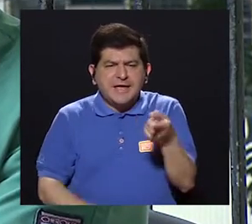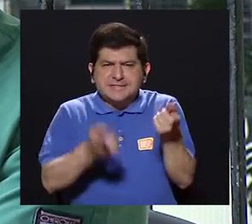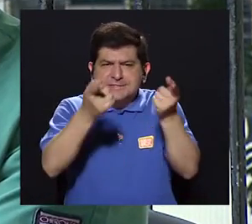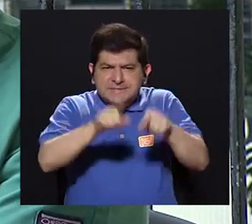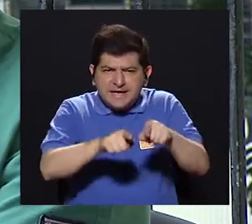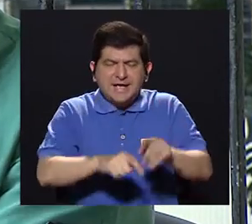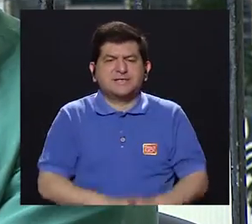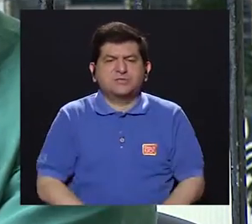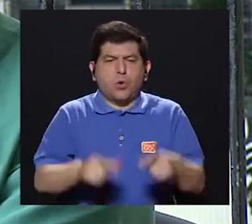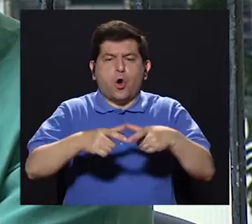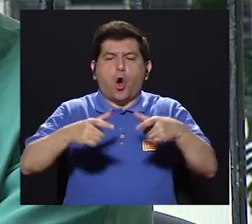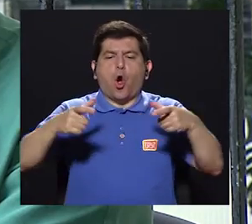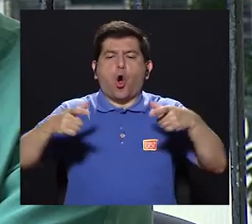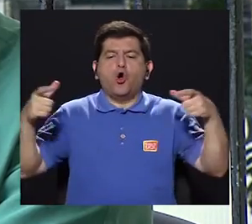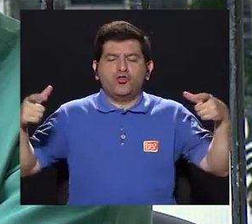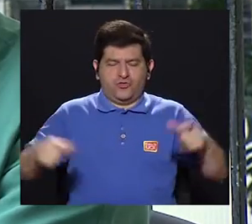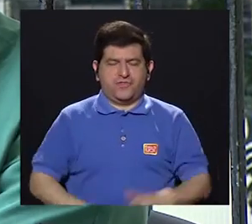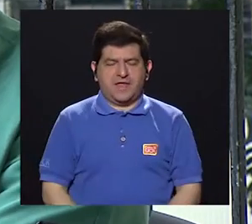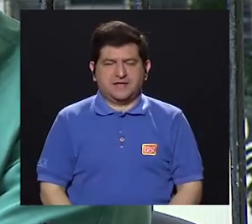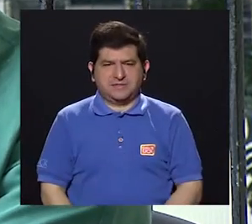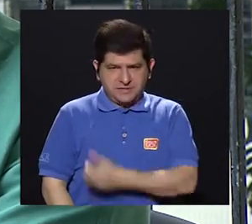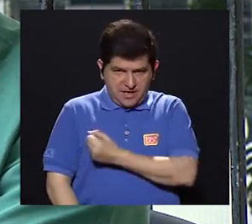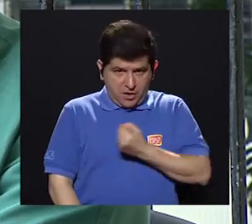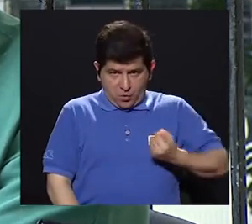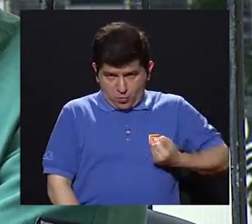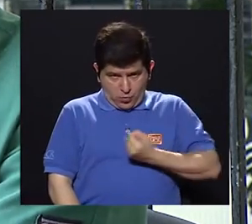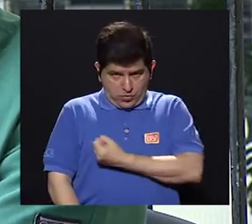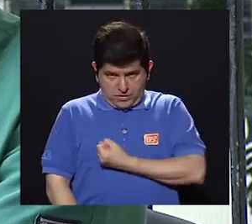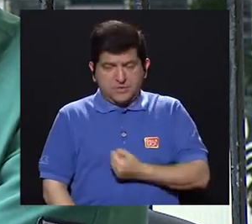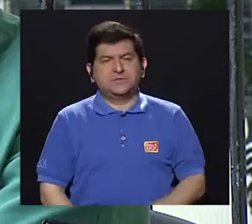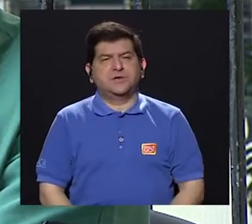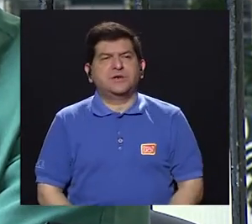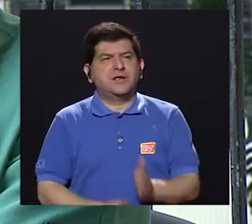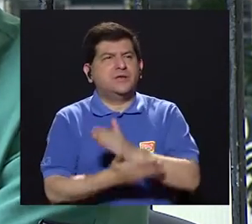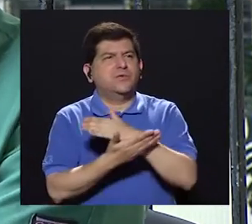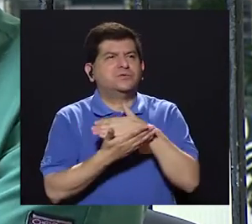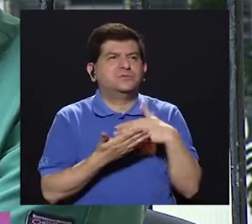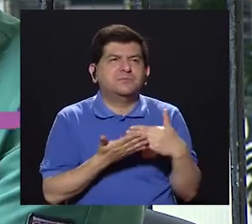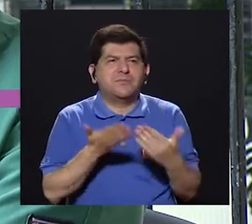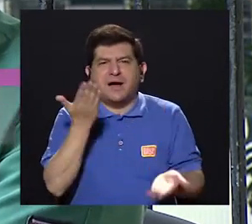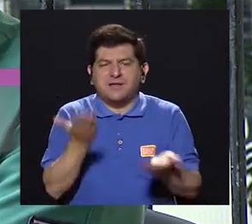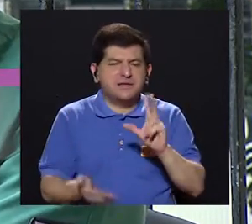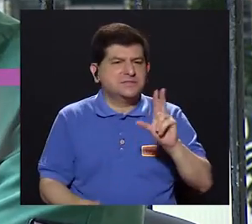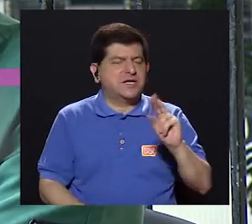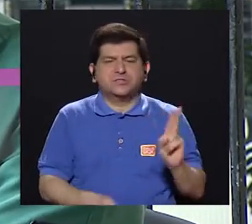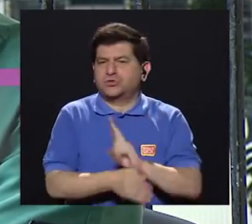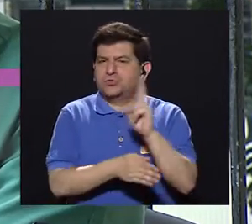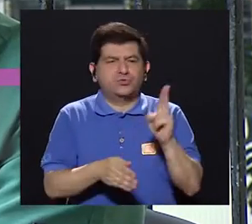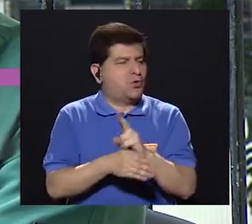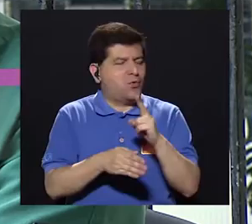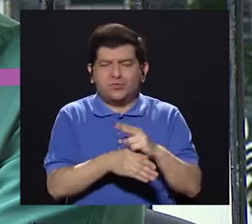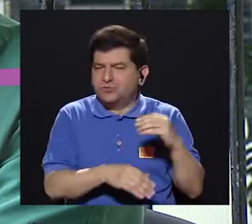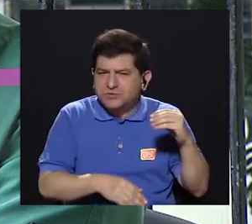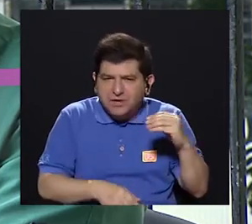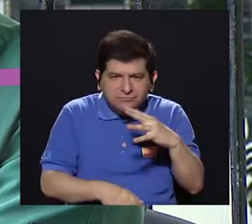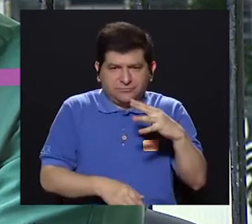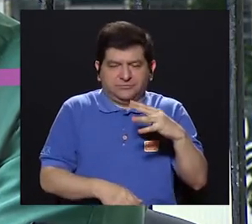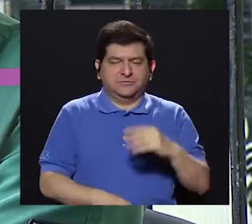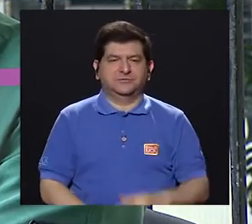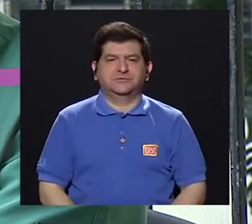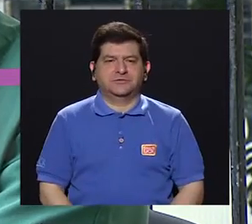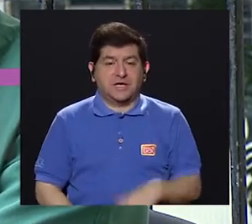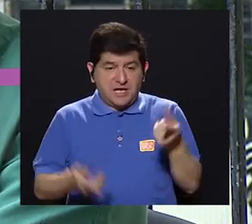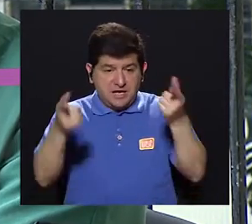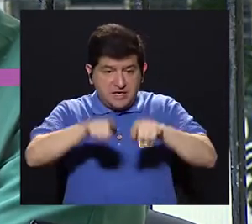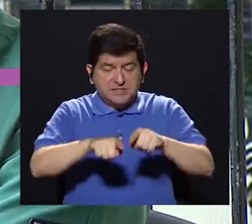Son ondas de ultrasonido, ¿verdad? Es de la parte que no utiliza radiación,